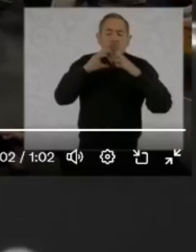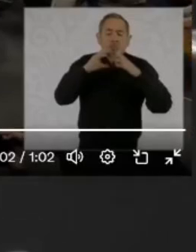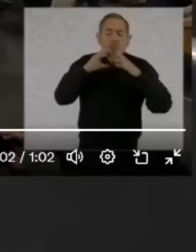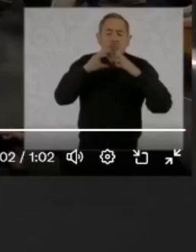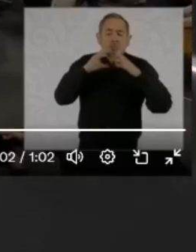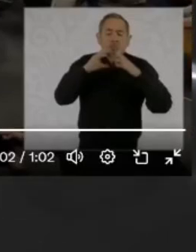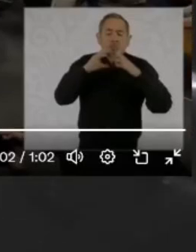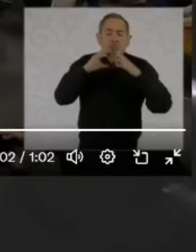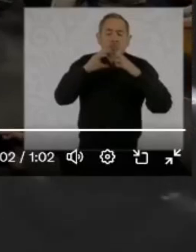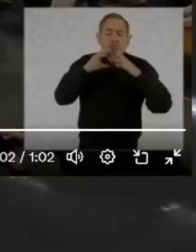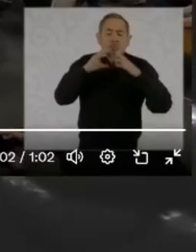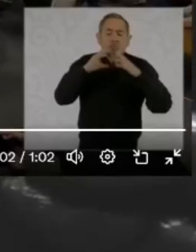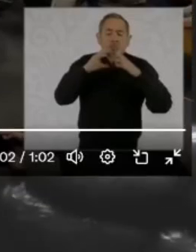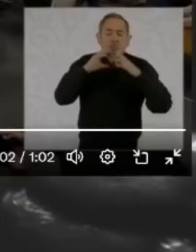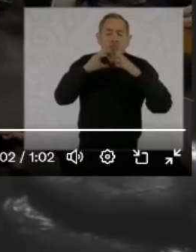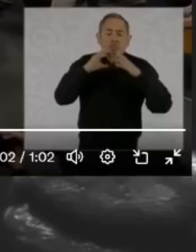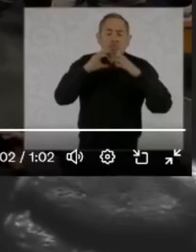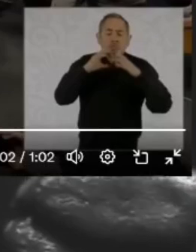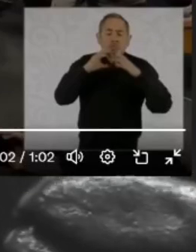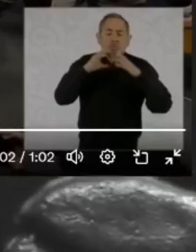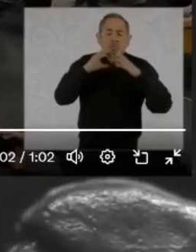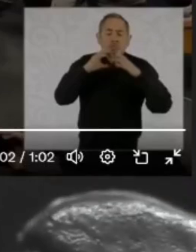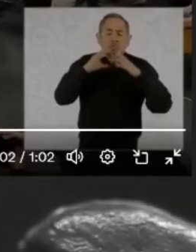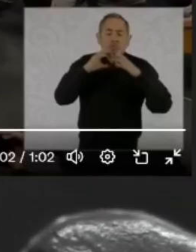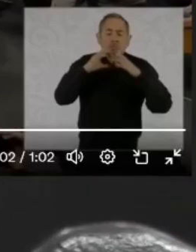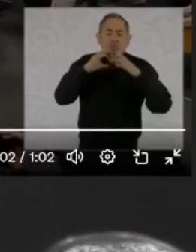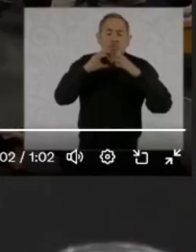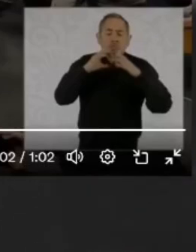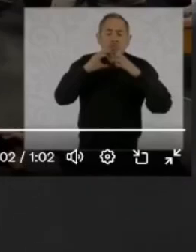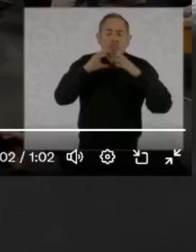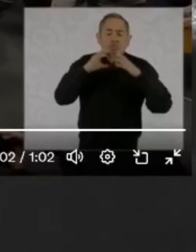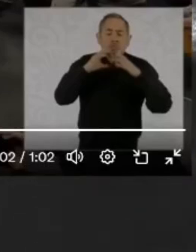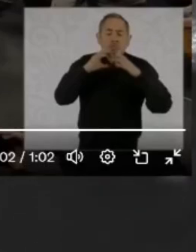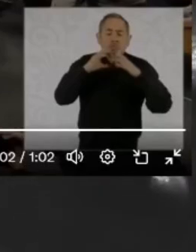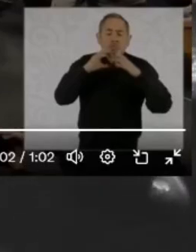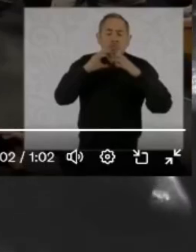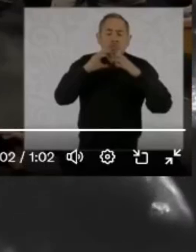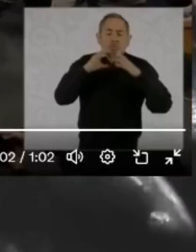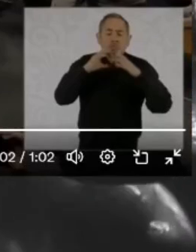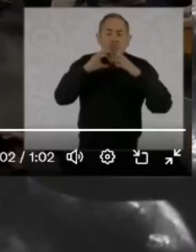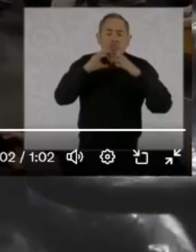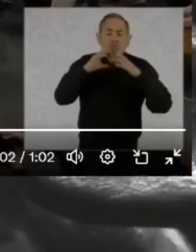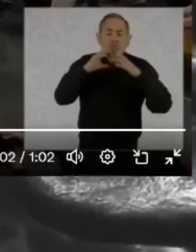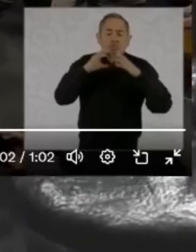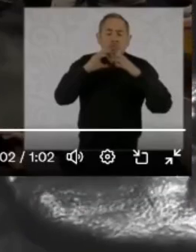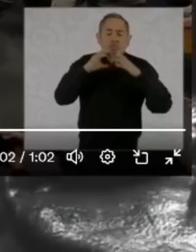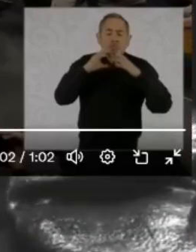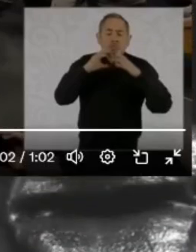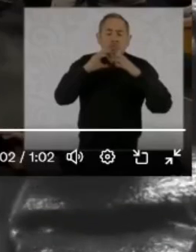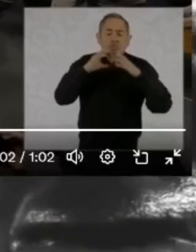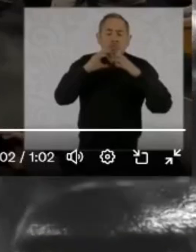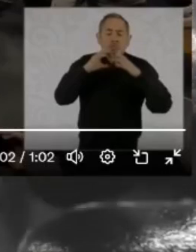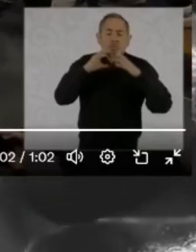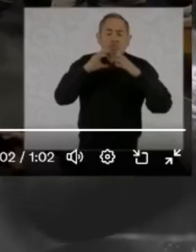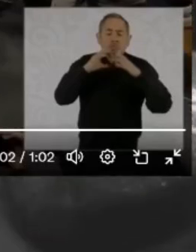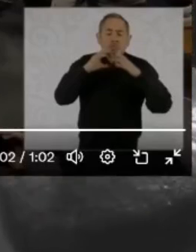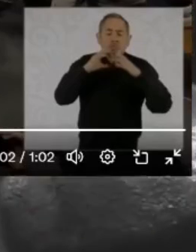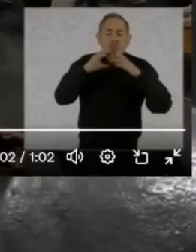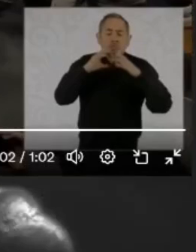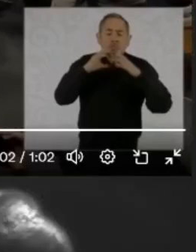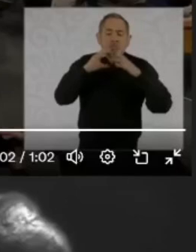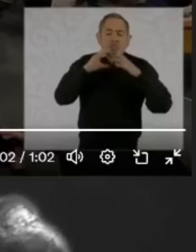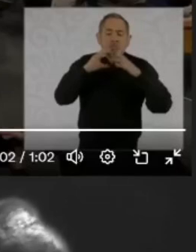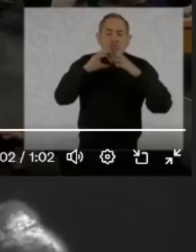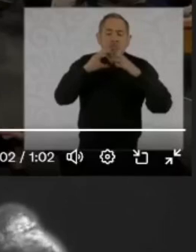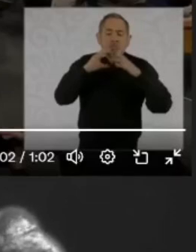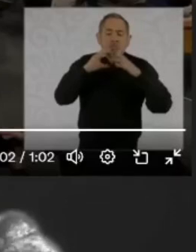con caballos, se tiene gente con algunas, con ganado, y les comento porque en esta sección de Tlalpan, donde él tenía